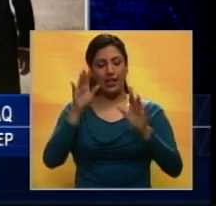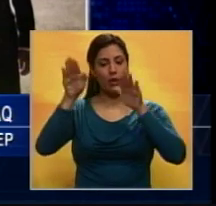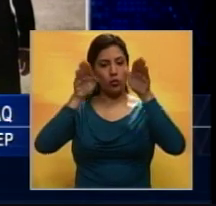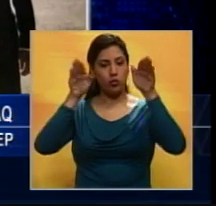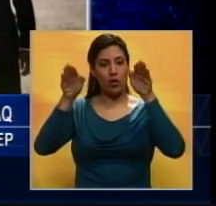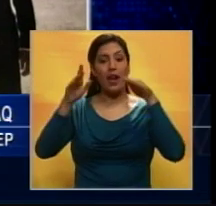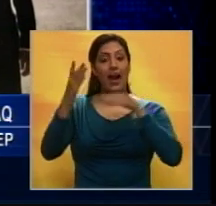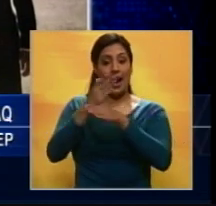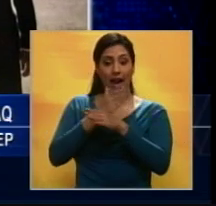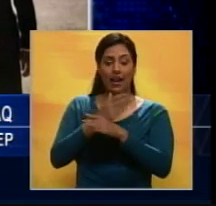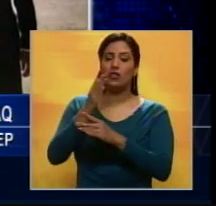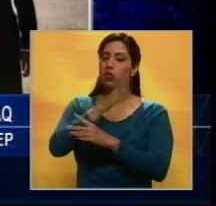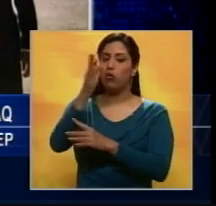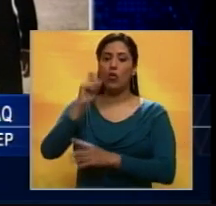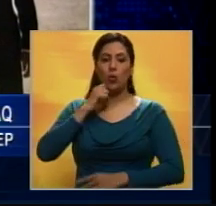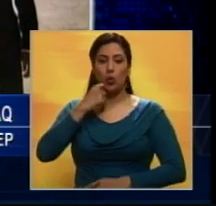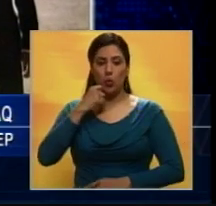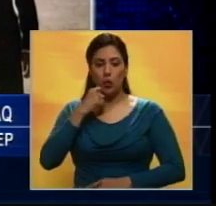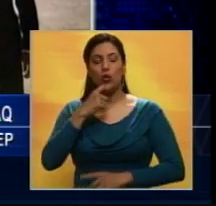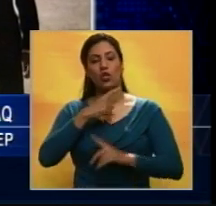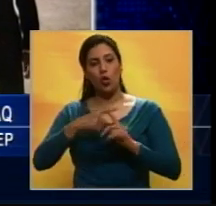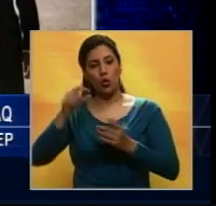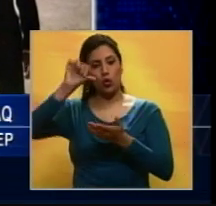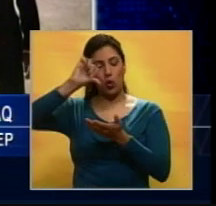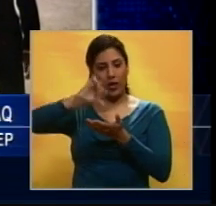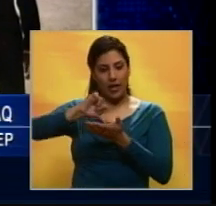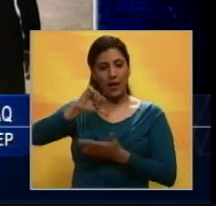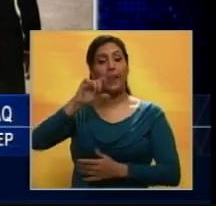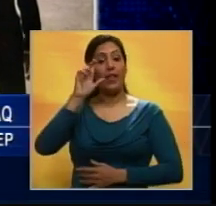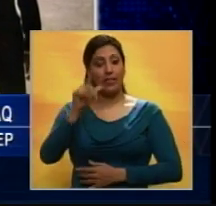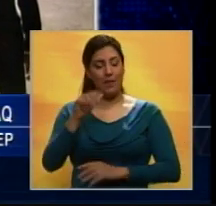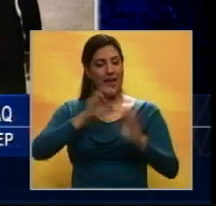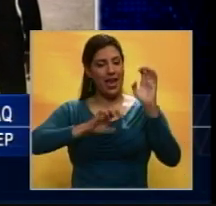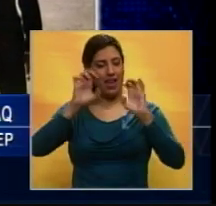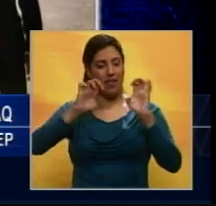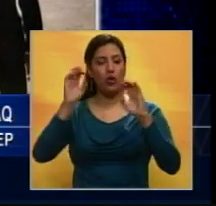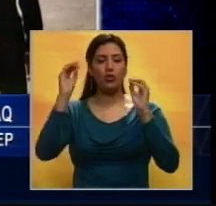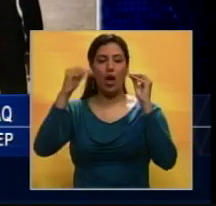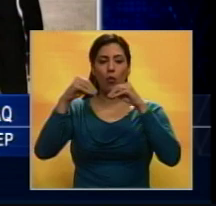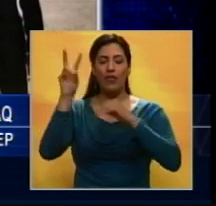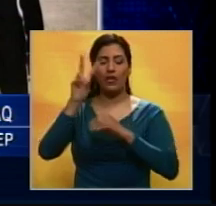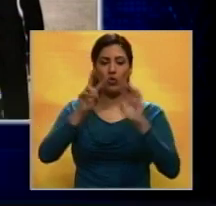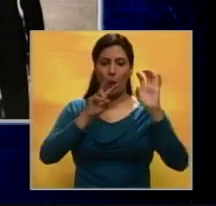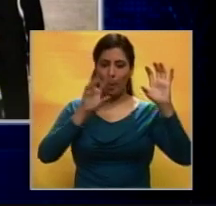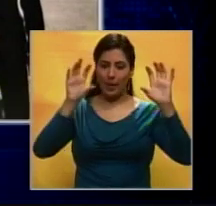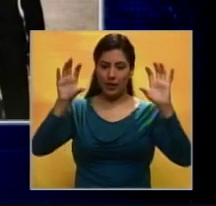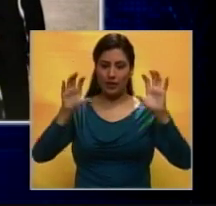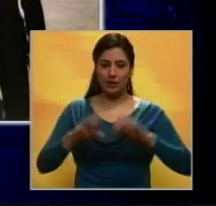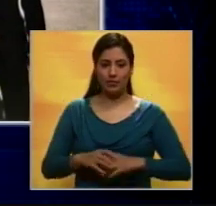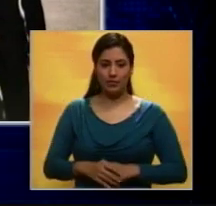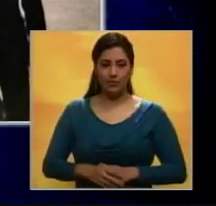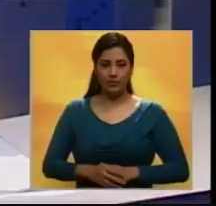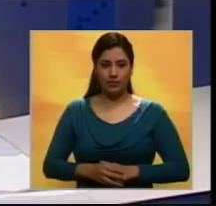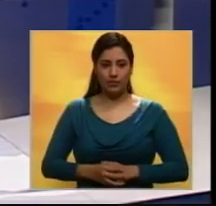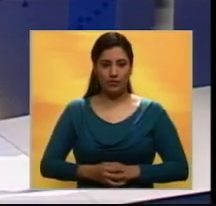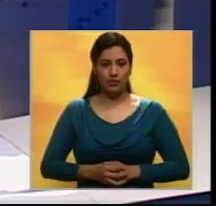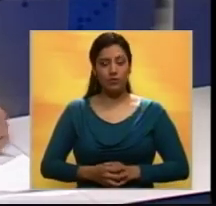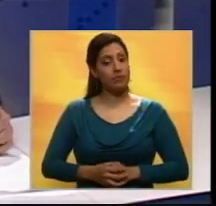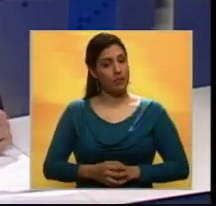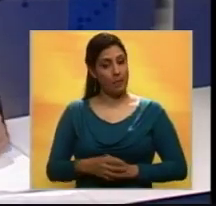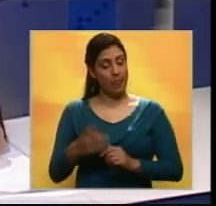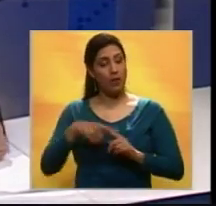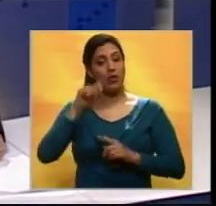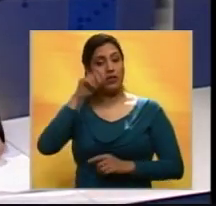gira. Anteriormente estuvo en Rusia e Irán, donde evaluó los acuerdos de Venezuela con ambas naciones.